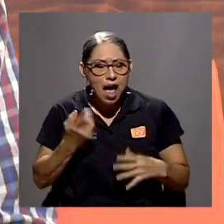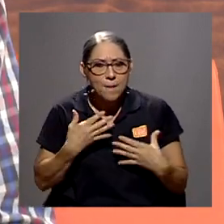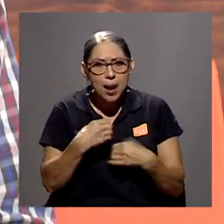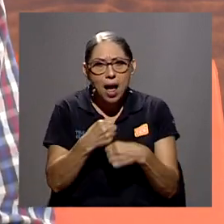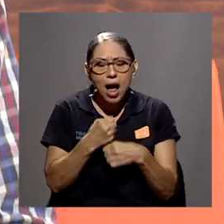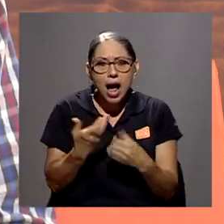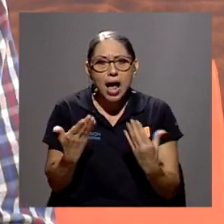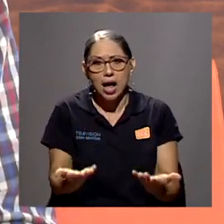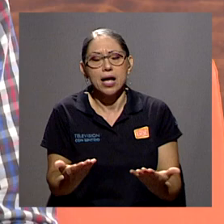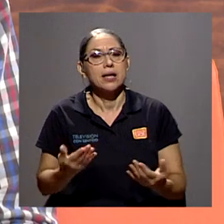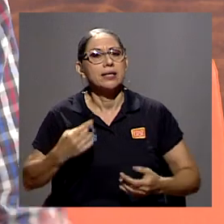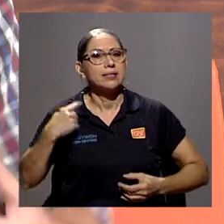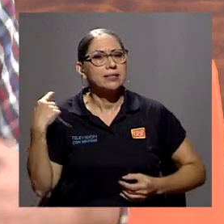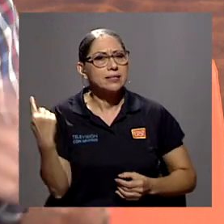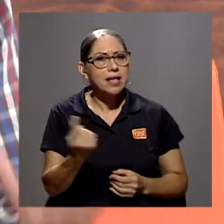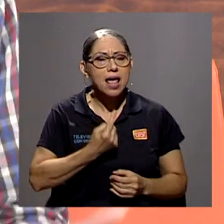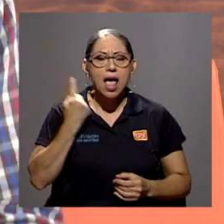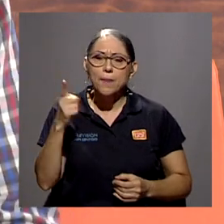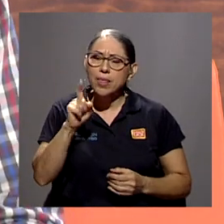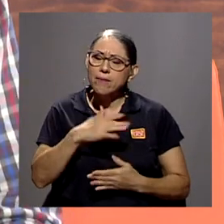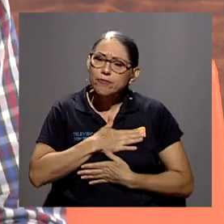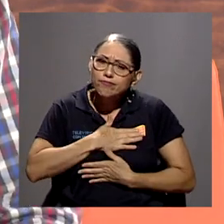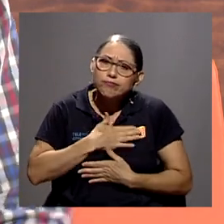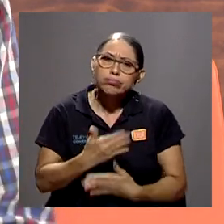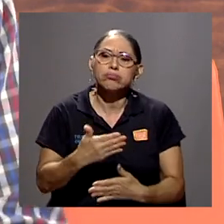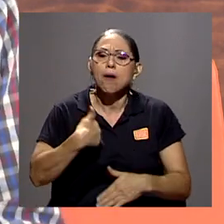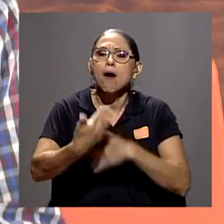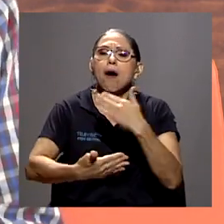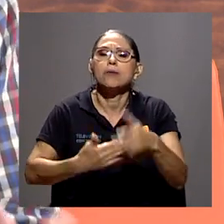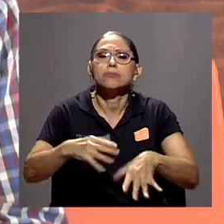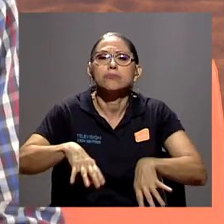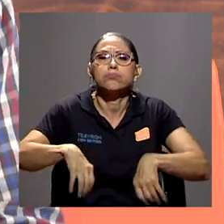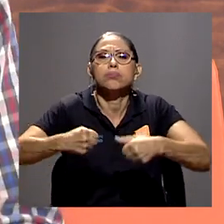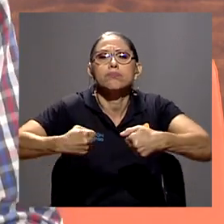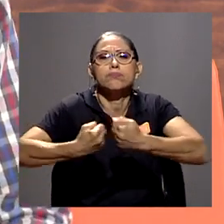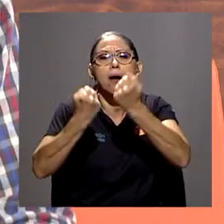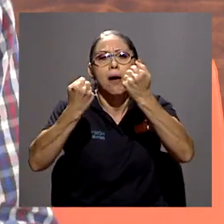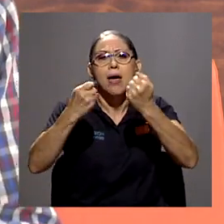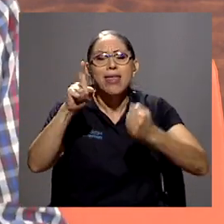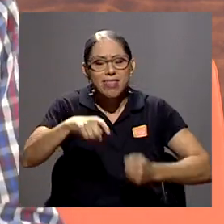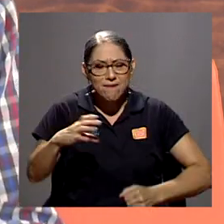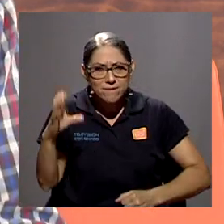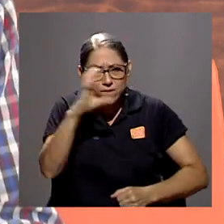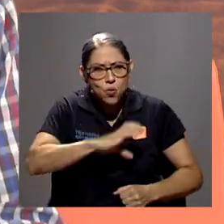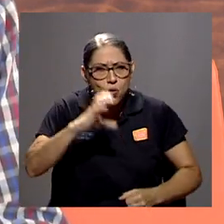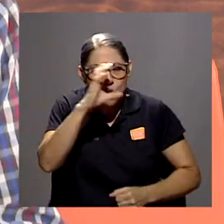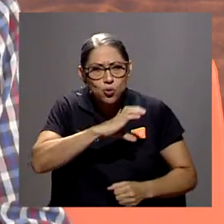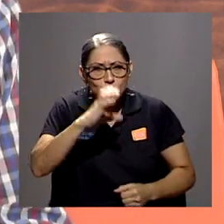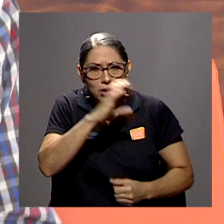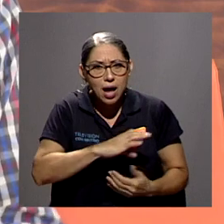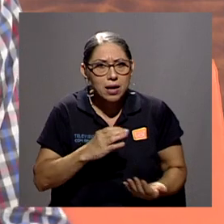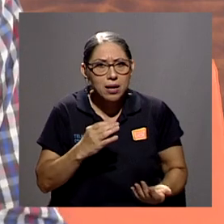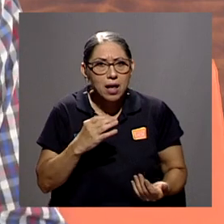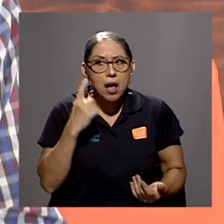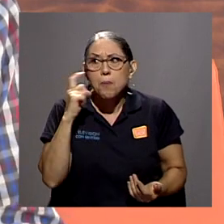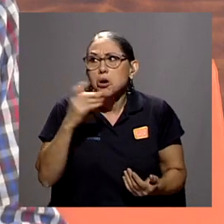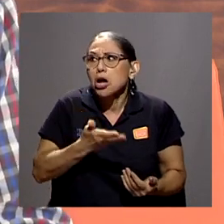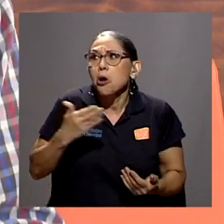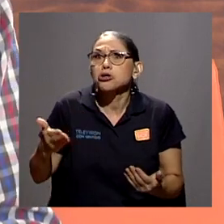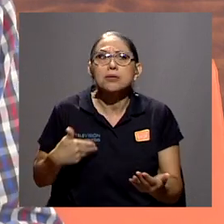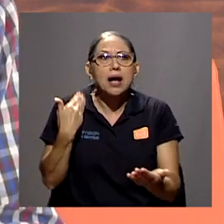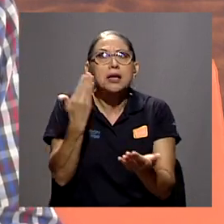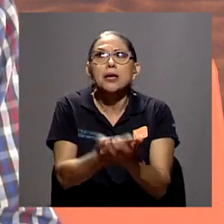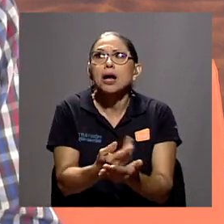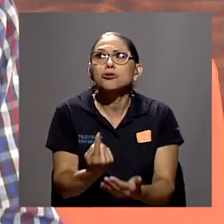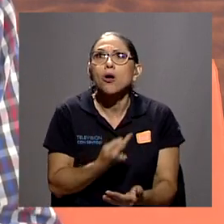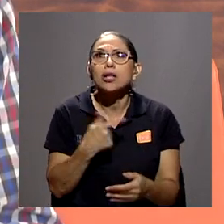siempre anuente a nuevos retos hay que estar buscando las cosas porque porque ciertamente no lo no va a llegar así como